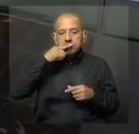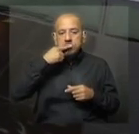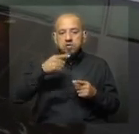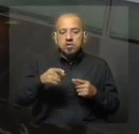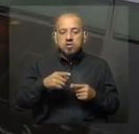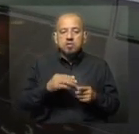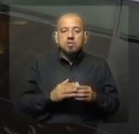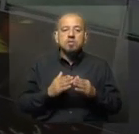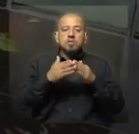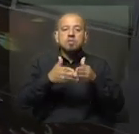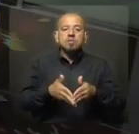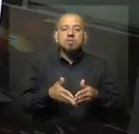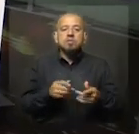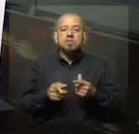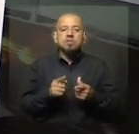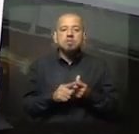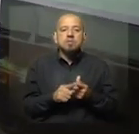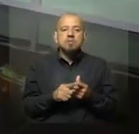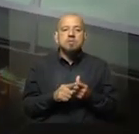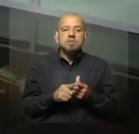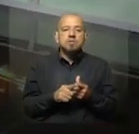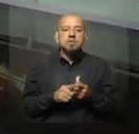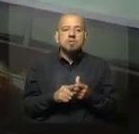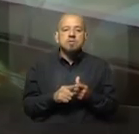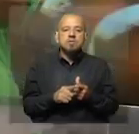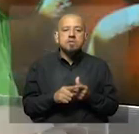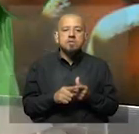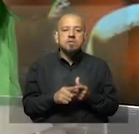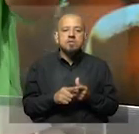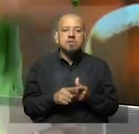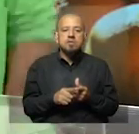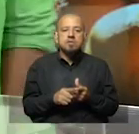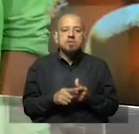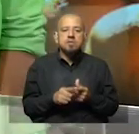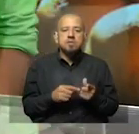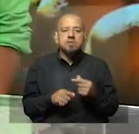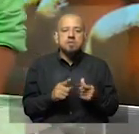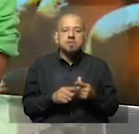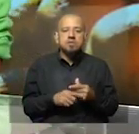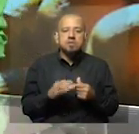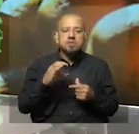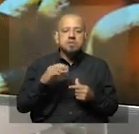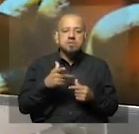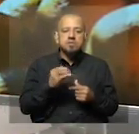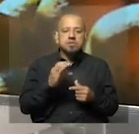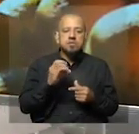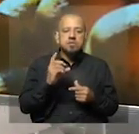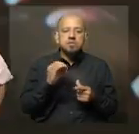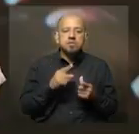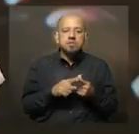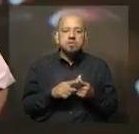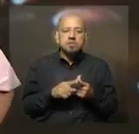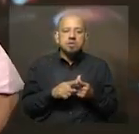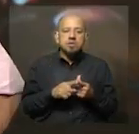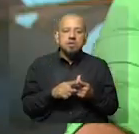Ay, te lo pido por favor. Choclo para la playa. Yo cuando estuve allí, unos choclos gigantes había, maravillosos. Y quiero hacer una última pregunta, que lo